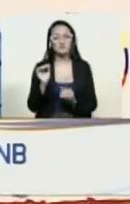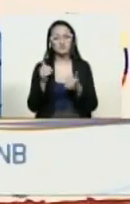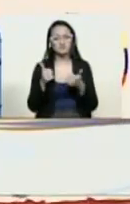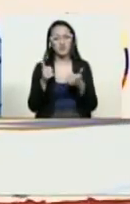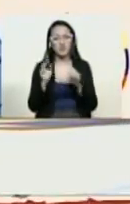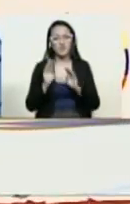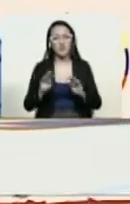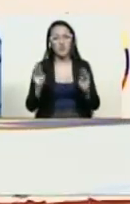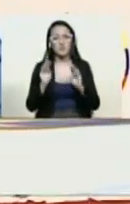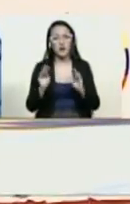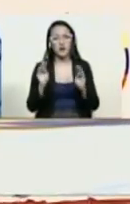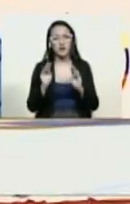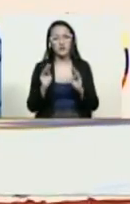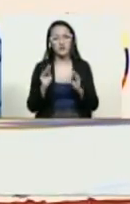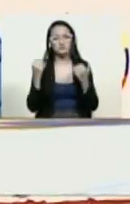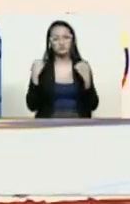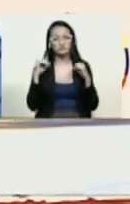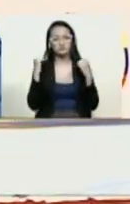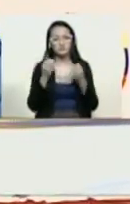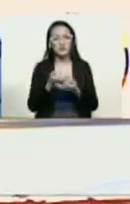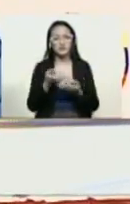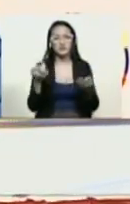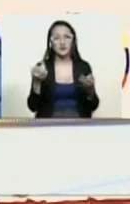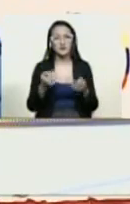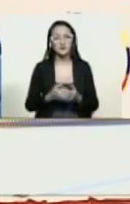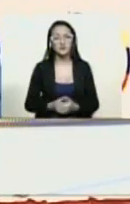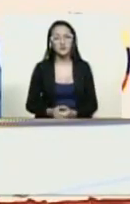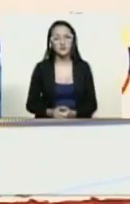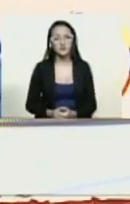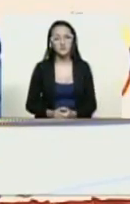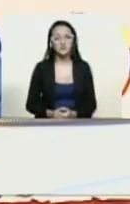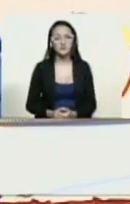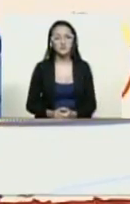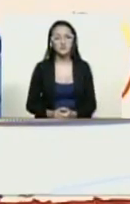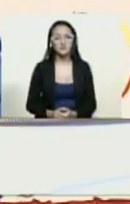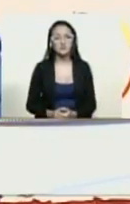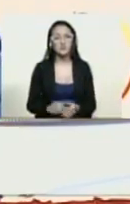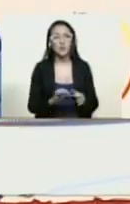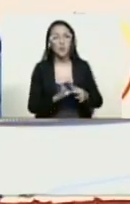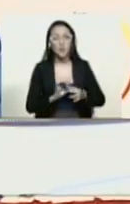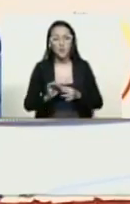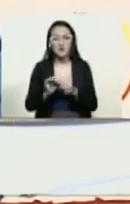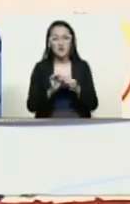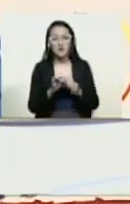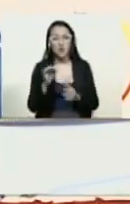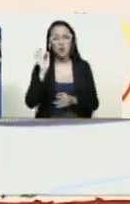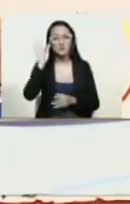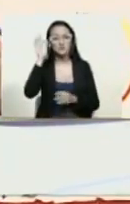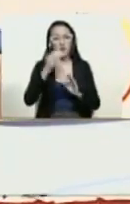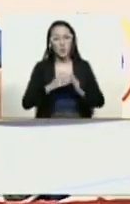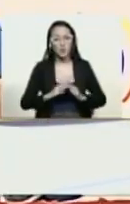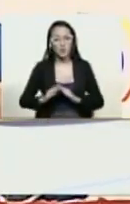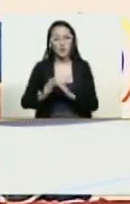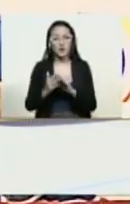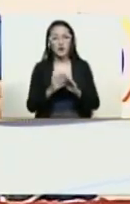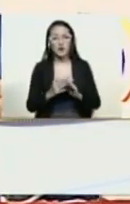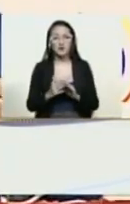formados, bien entrenados y bien equipados, unidos a los consejos comunales, a las